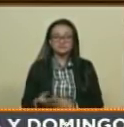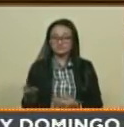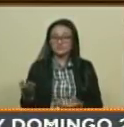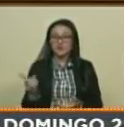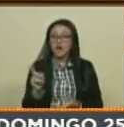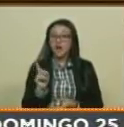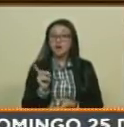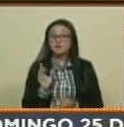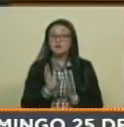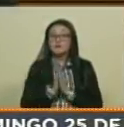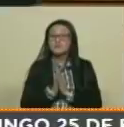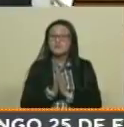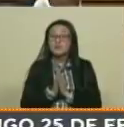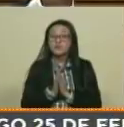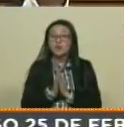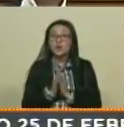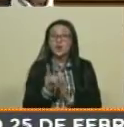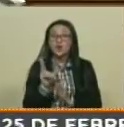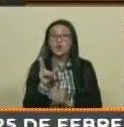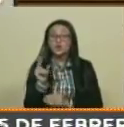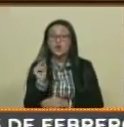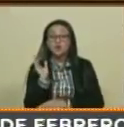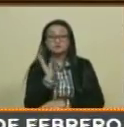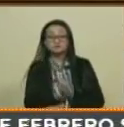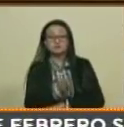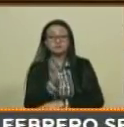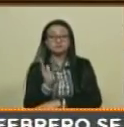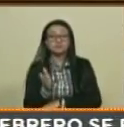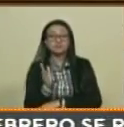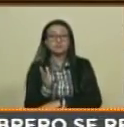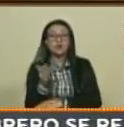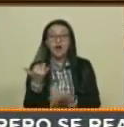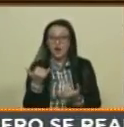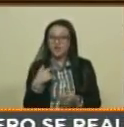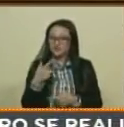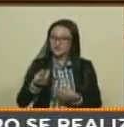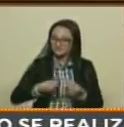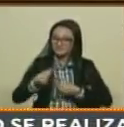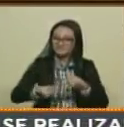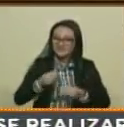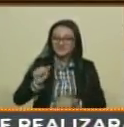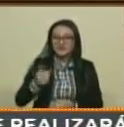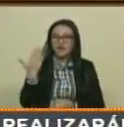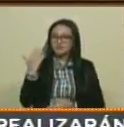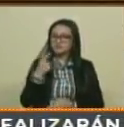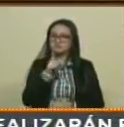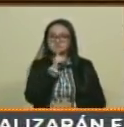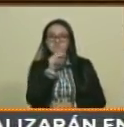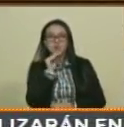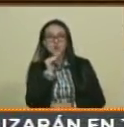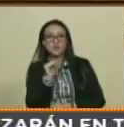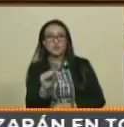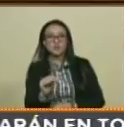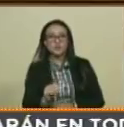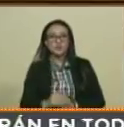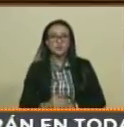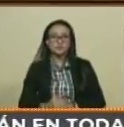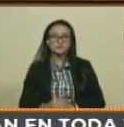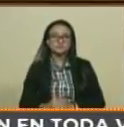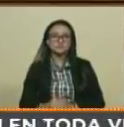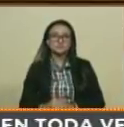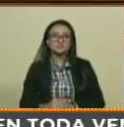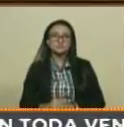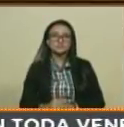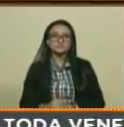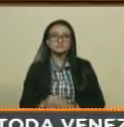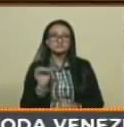que no fueran estas órdenes que nosotros ahora hemos impulsado, practicadas y